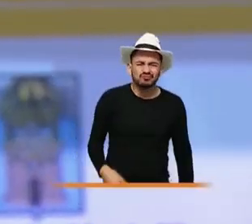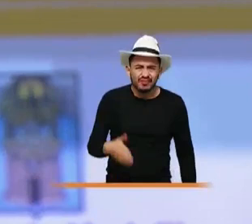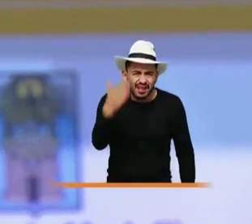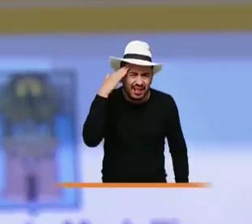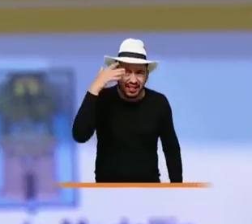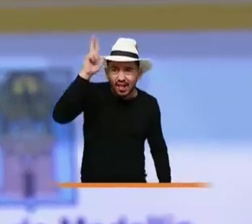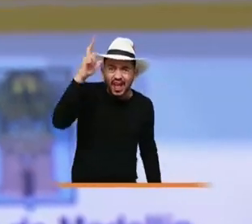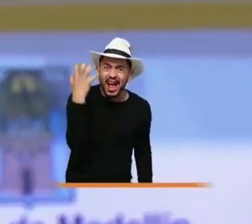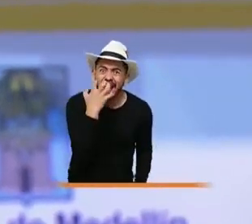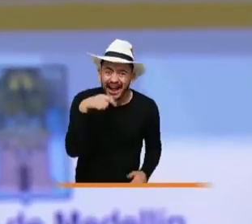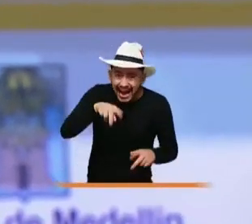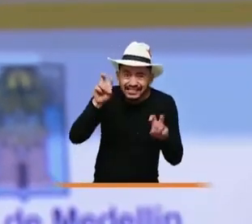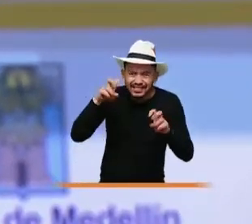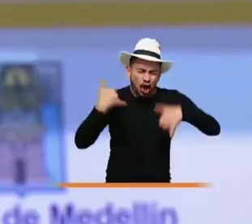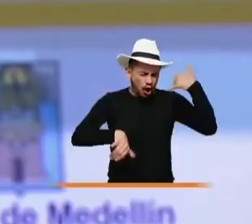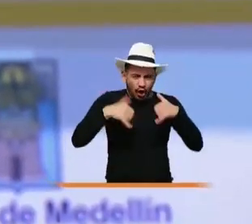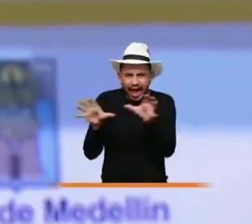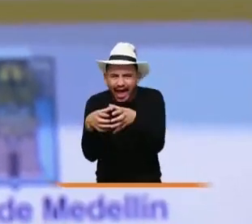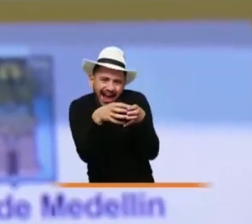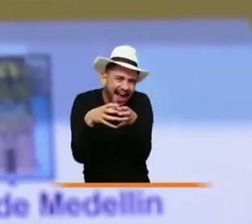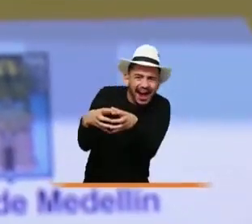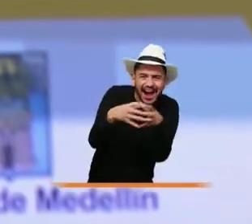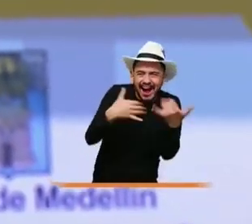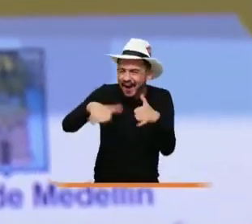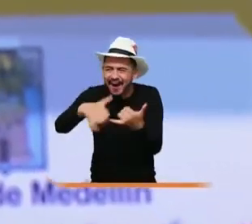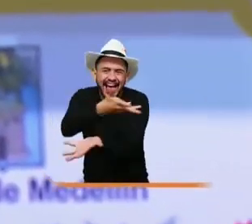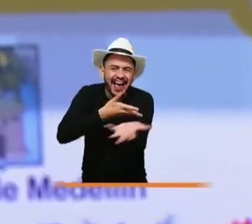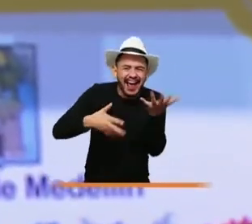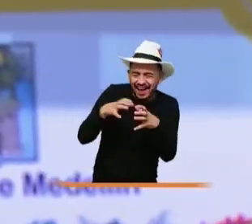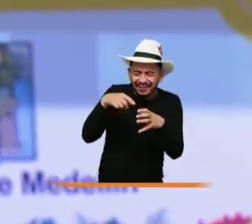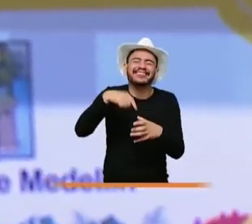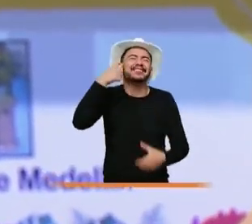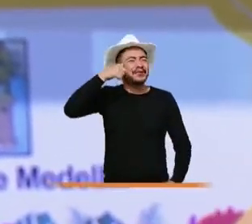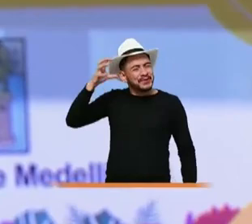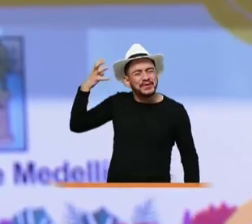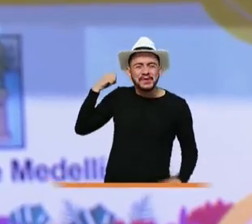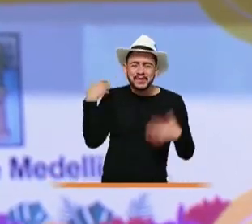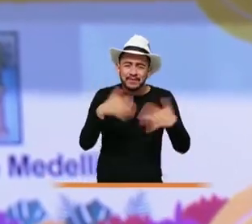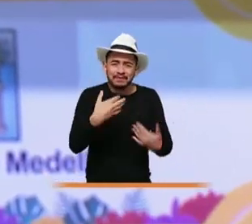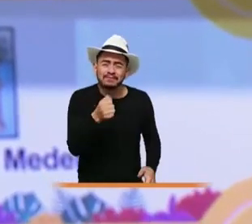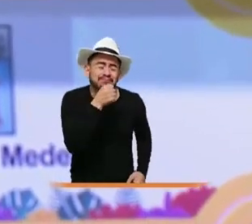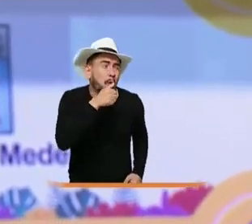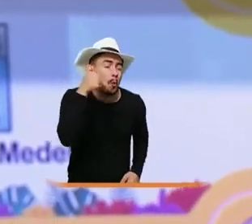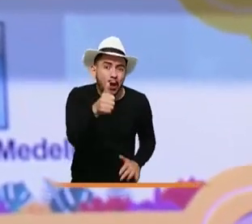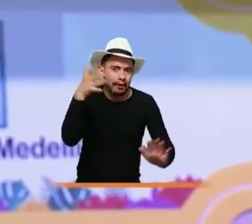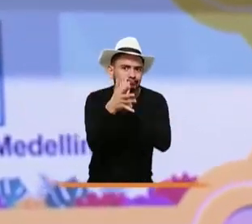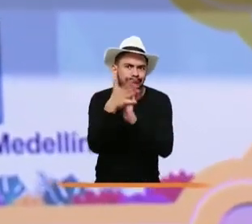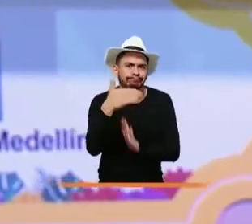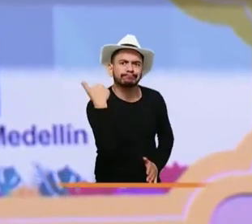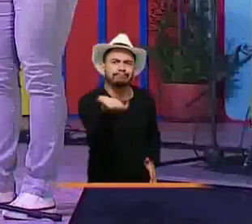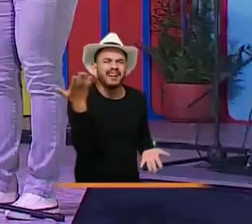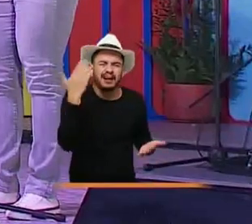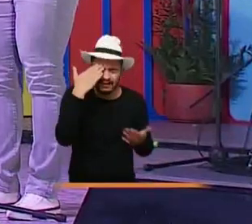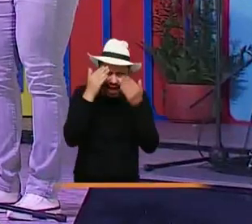conmigo amiguito la verdad es que yo nunca tuve que tapar mis